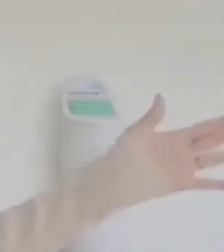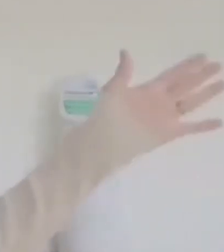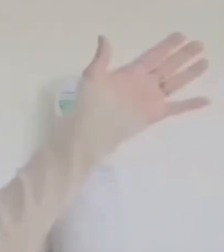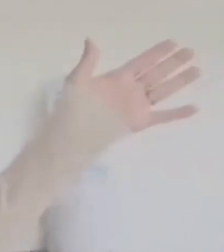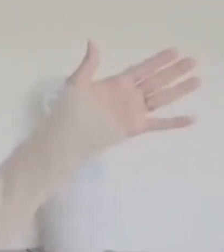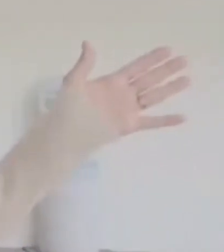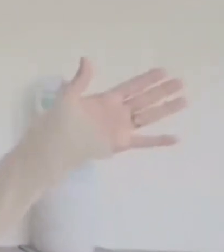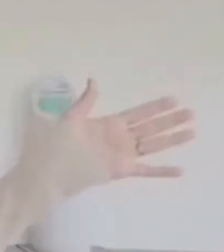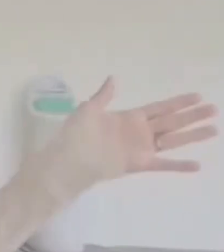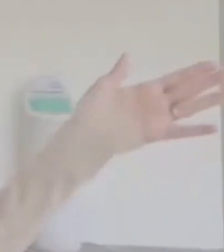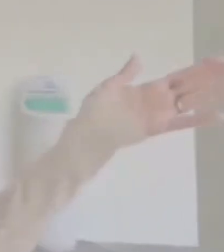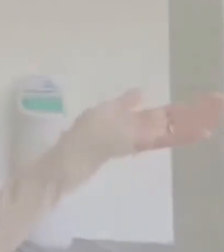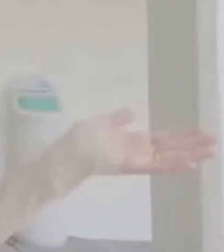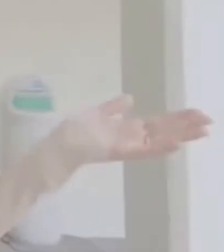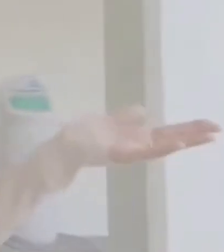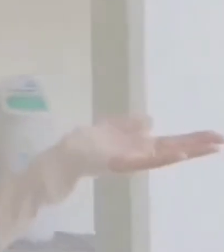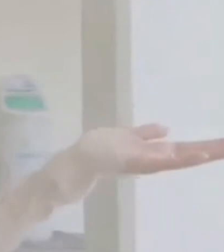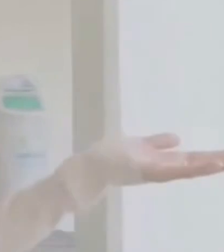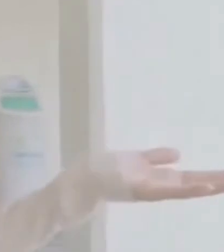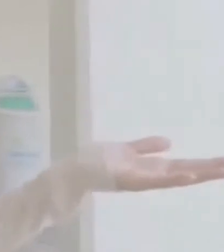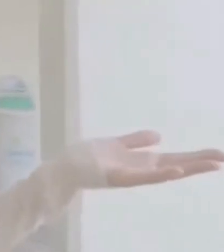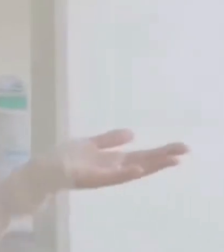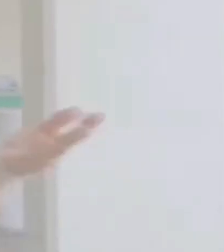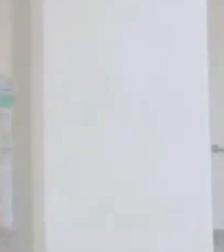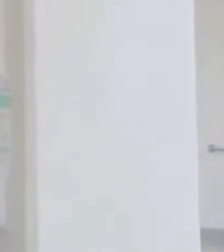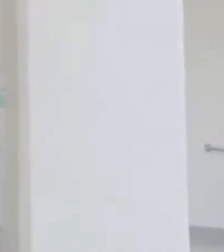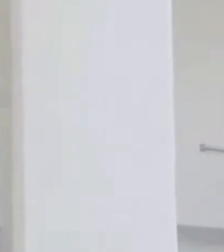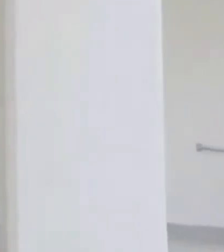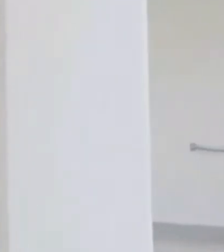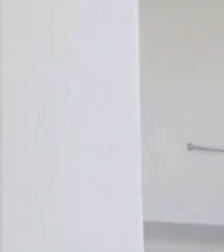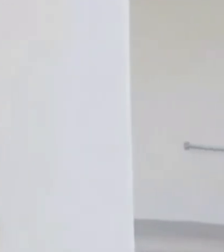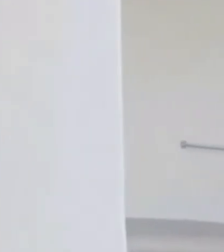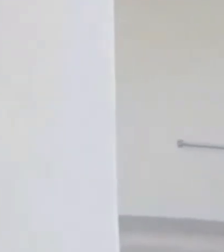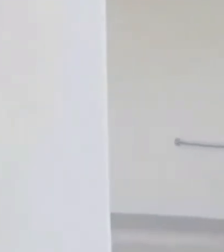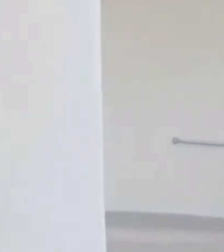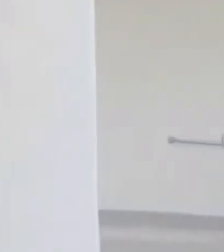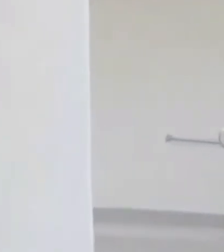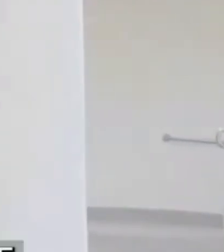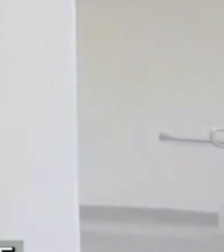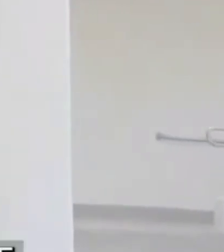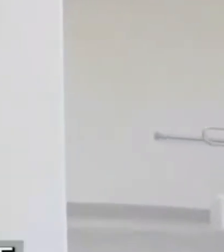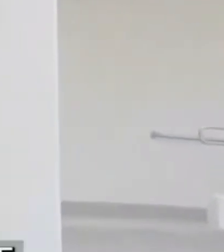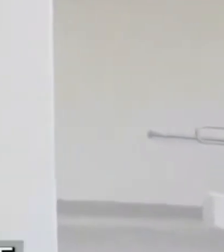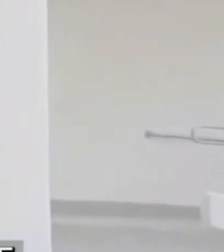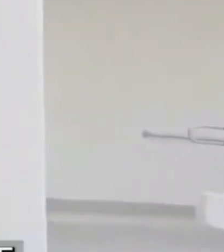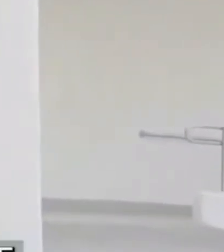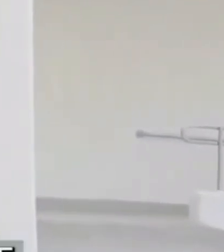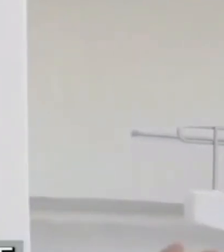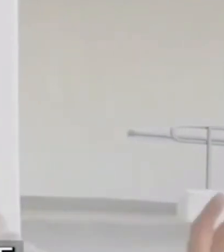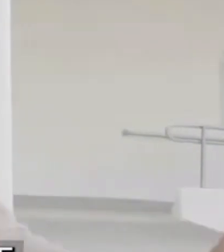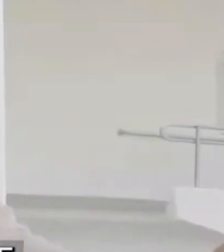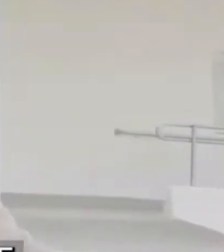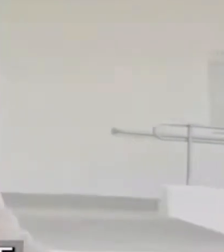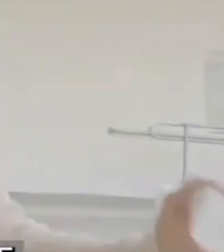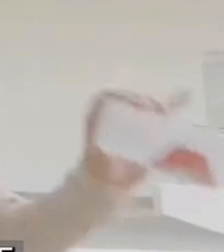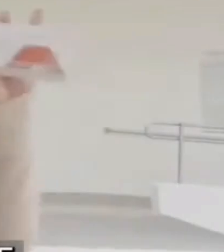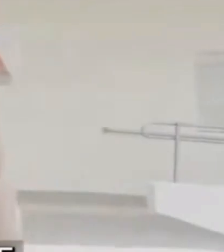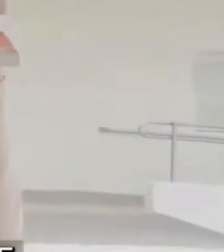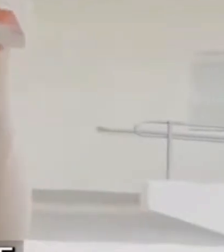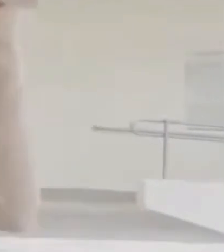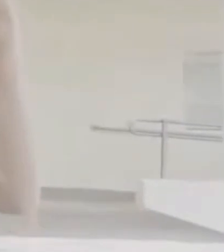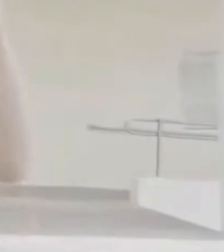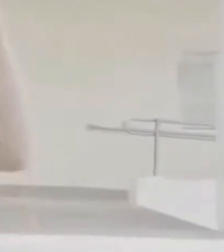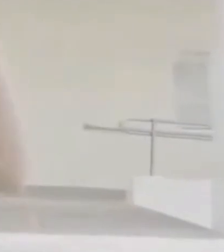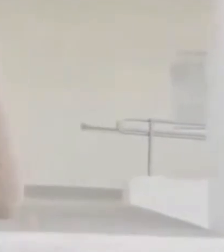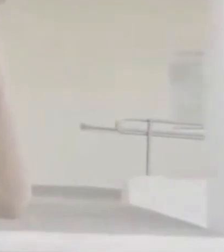intereses privados, permitiendo la venta de productos que hacen daño a la salud. Tal es el caso de Redotex y Redotex